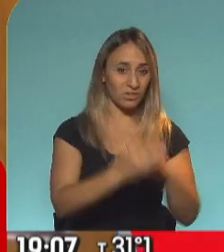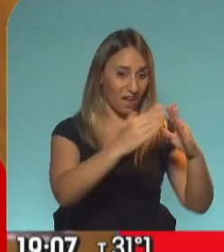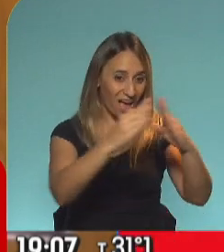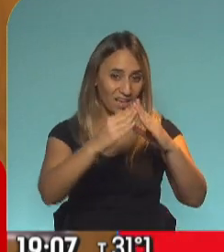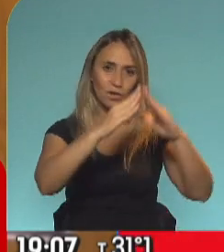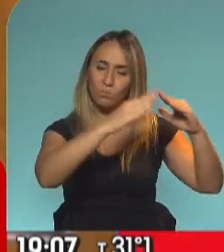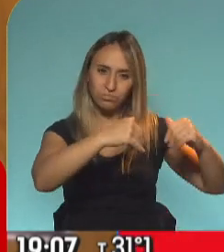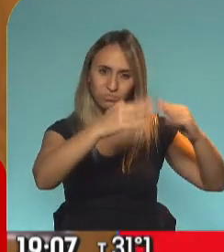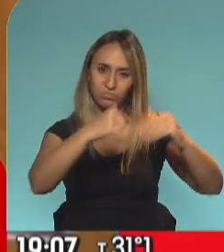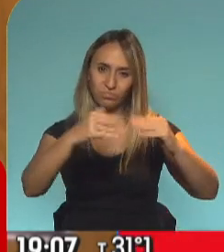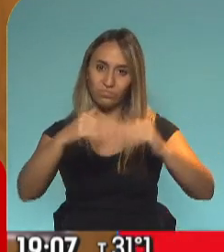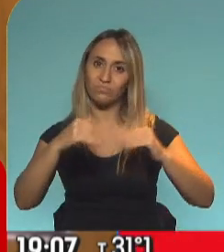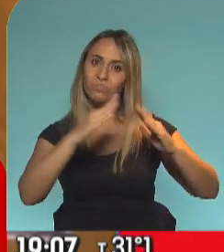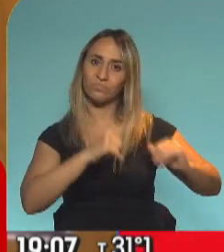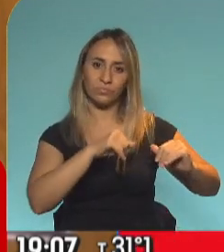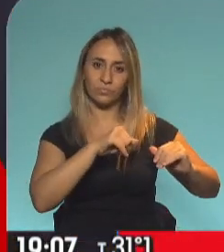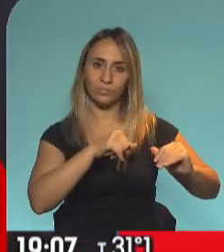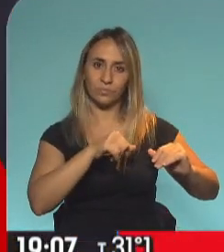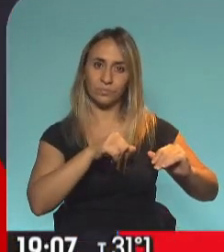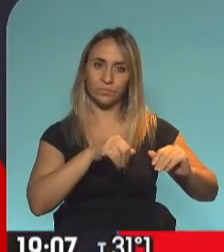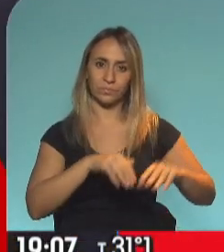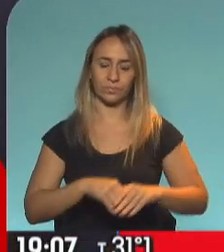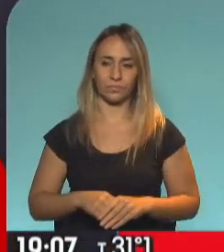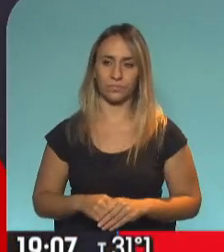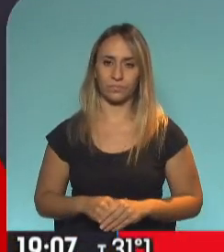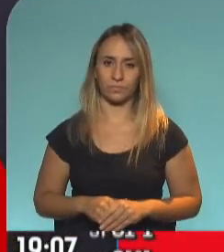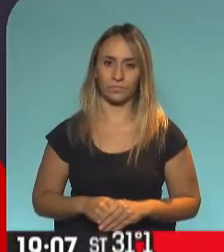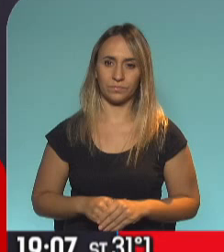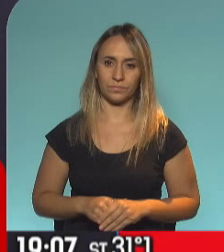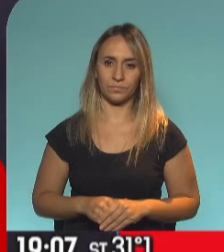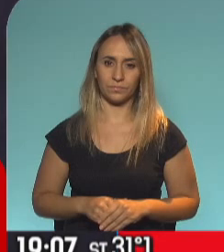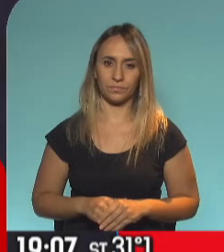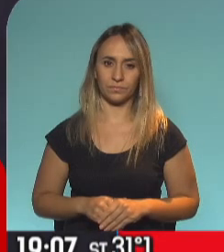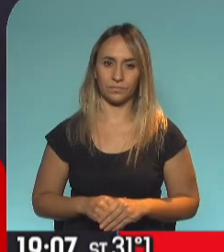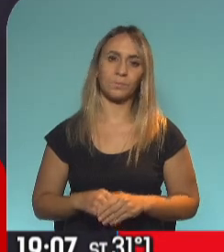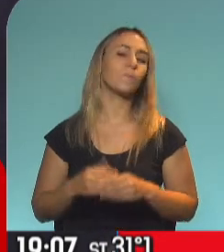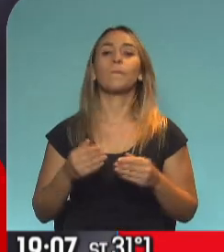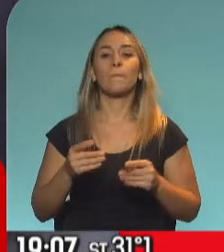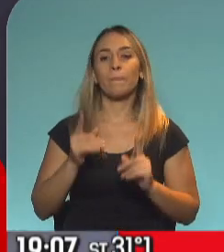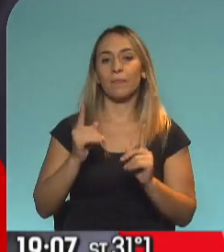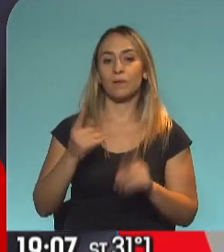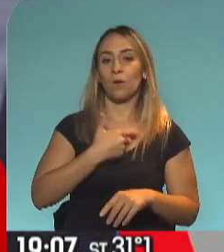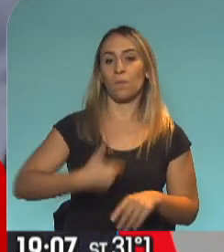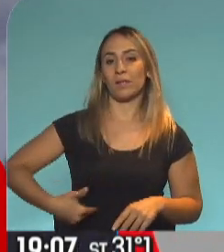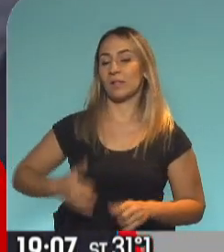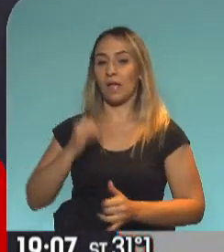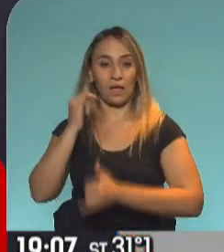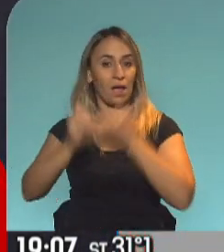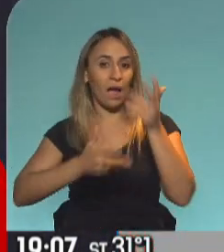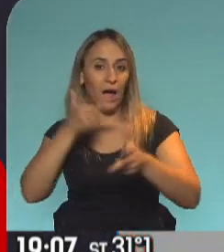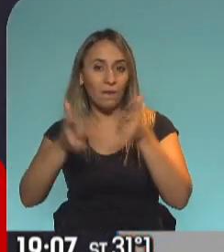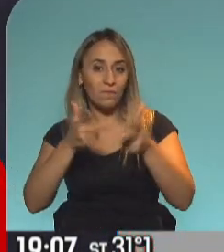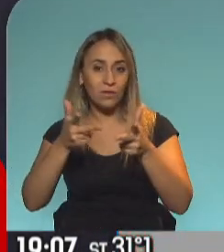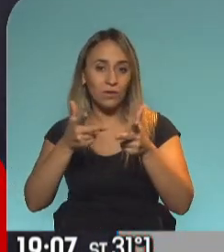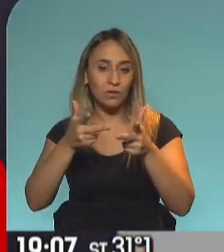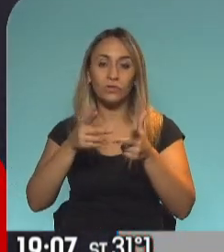viviendas. Y es así que se va a focalizar la asistencia de la que hablaba el primer mandatario a instancias de Jorge Ferraresi,